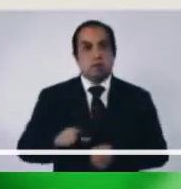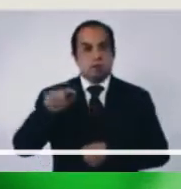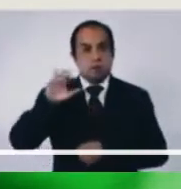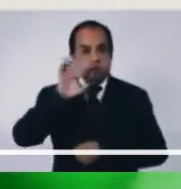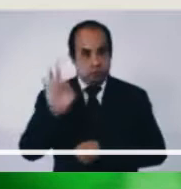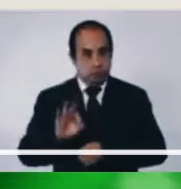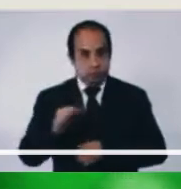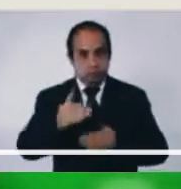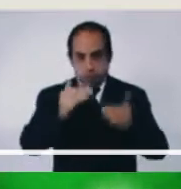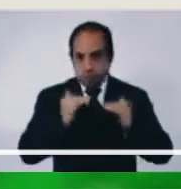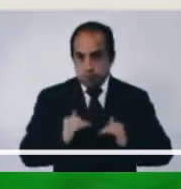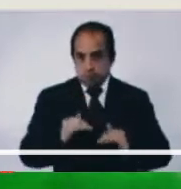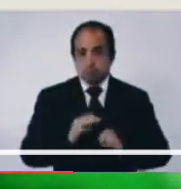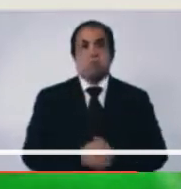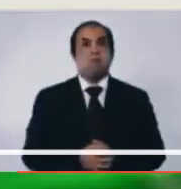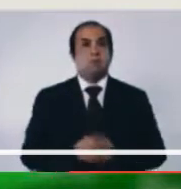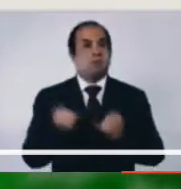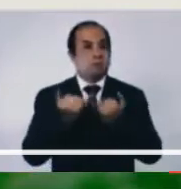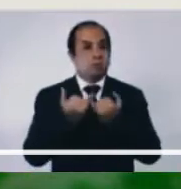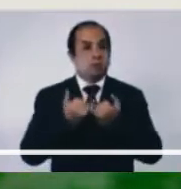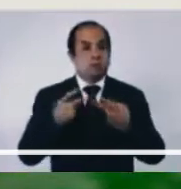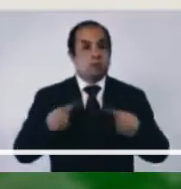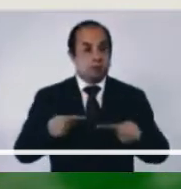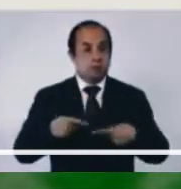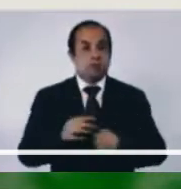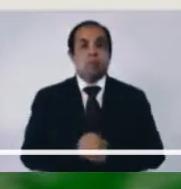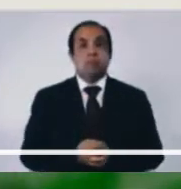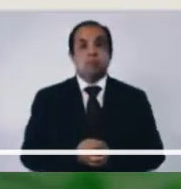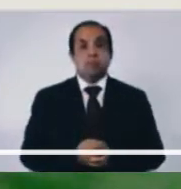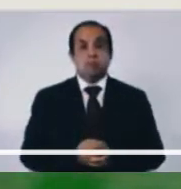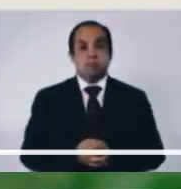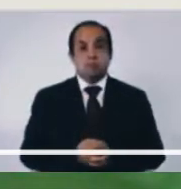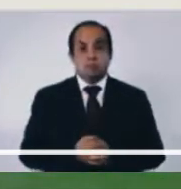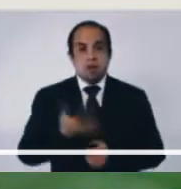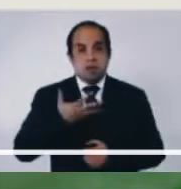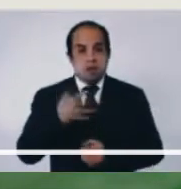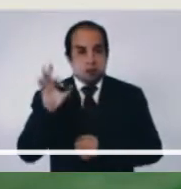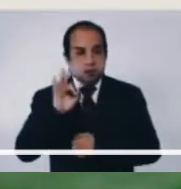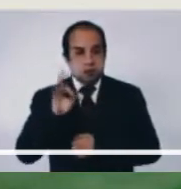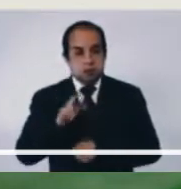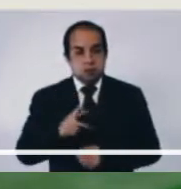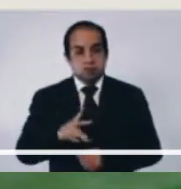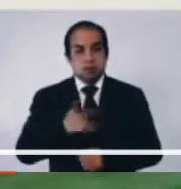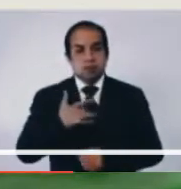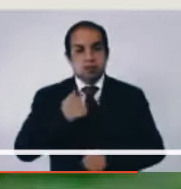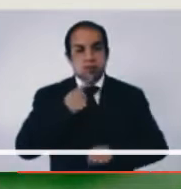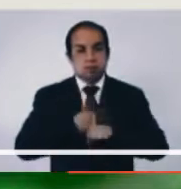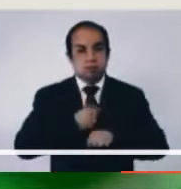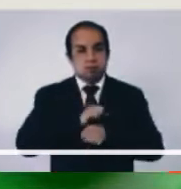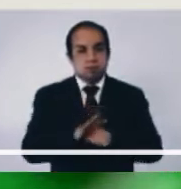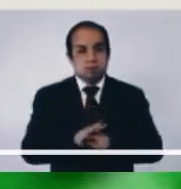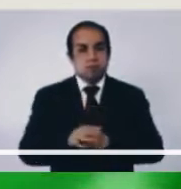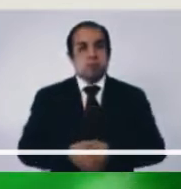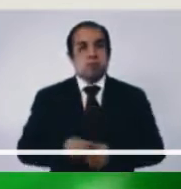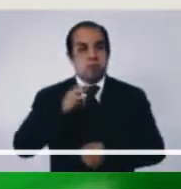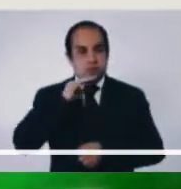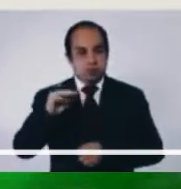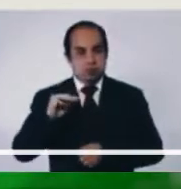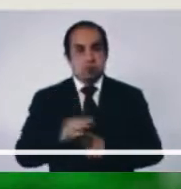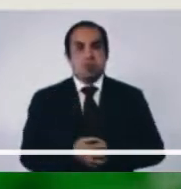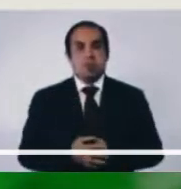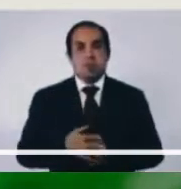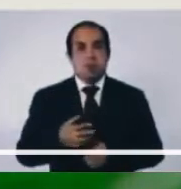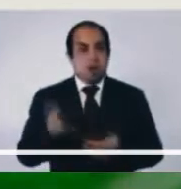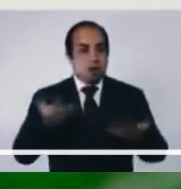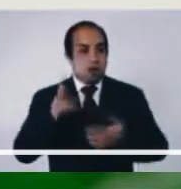Siguiente. De igual manera, las personas que salen sospechosos de sintomatología por COVID en el sistema SMS, que son referidos a